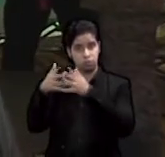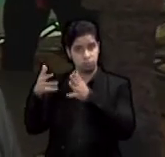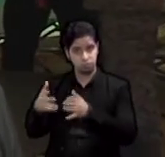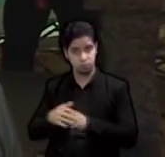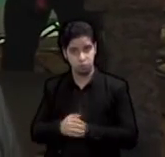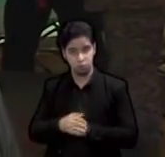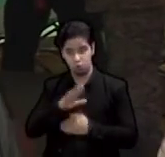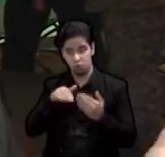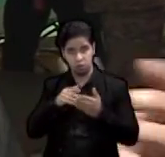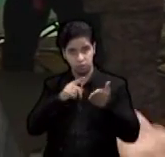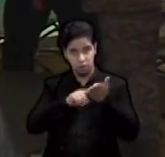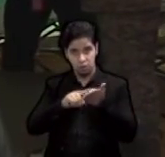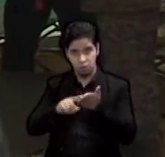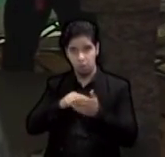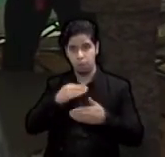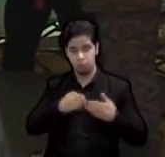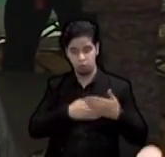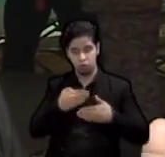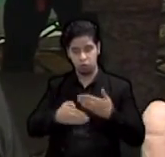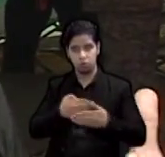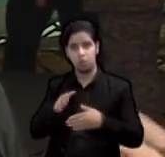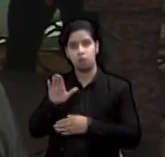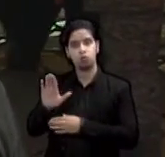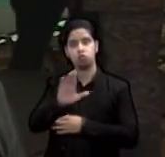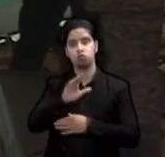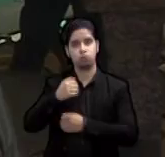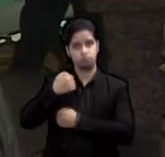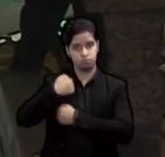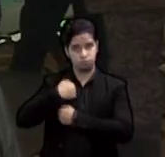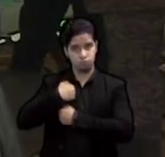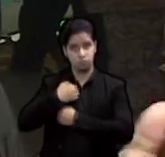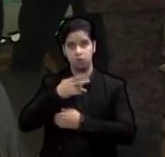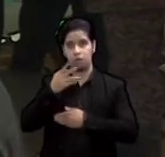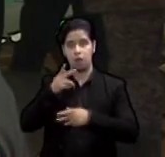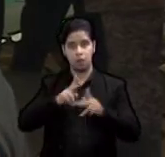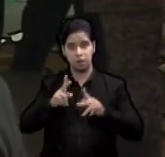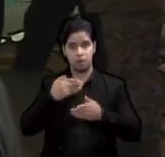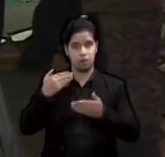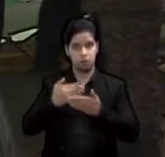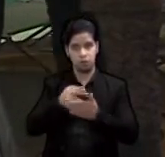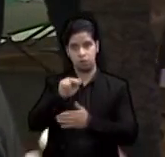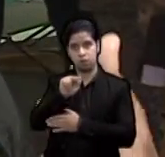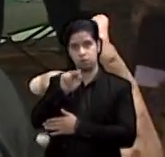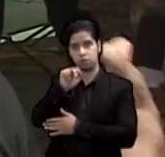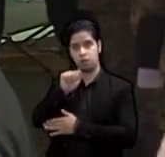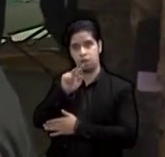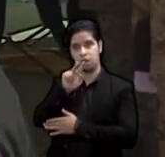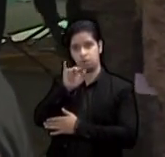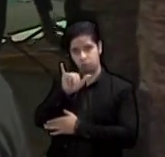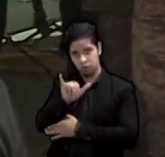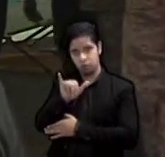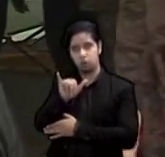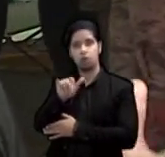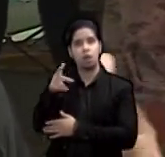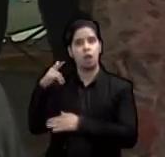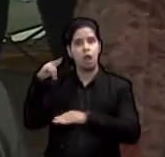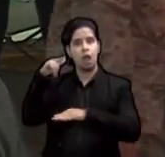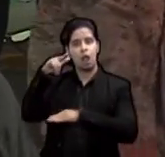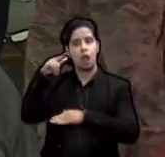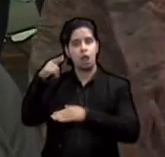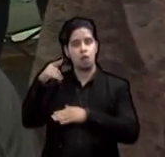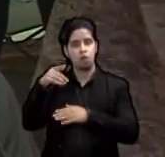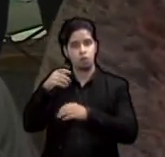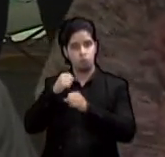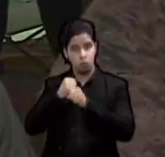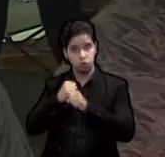están evaluando el proceso de su ejército, de la gente que ha venido del Navy, del ejército, del Air Force y de la Guardia Nacional,